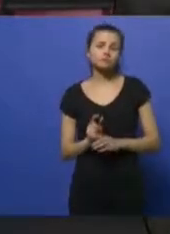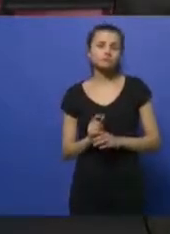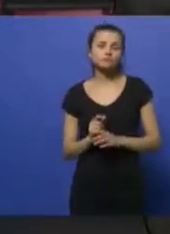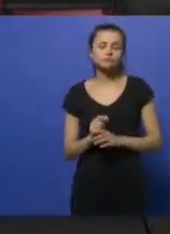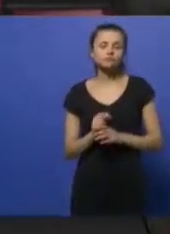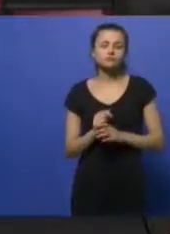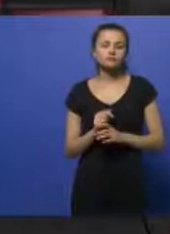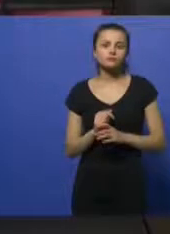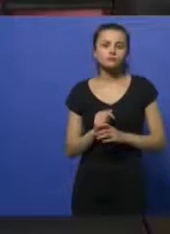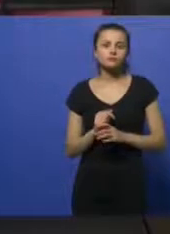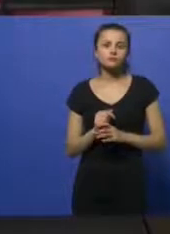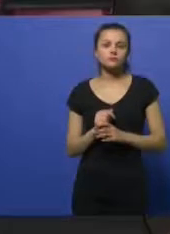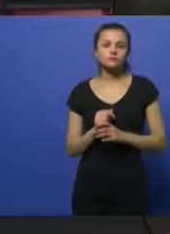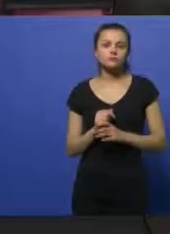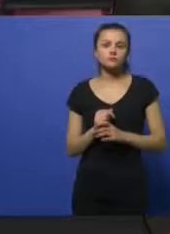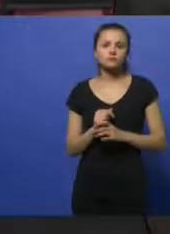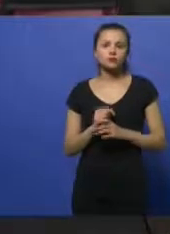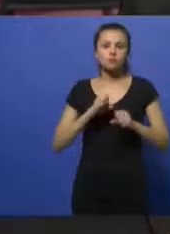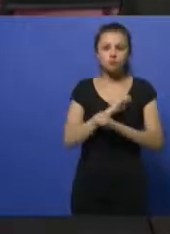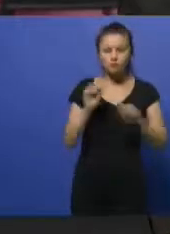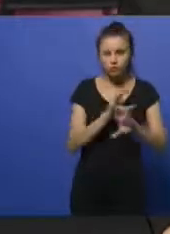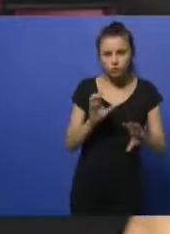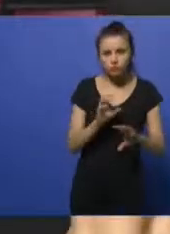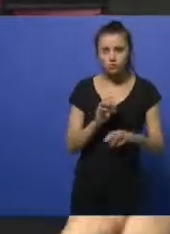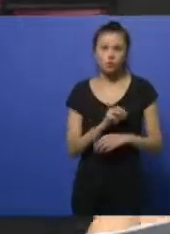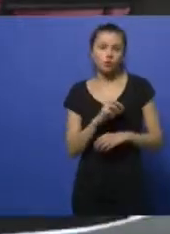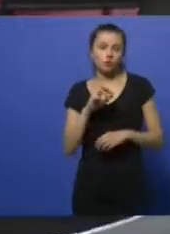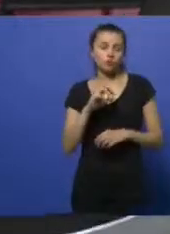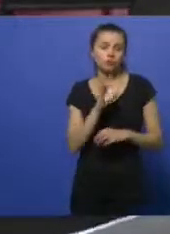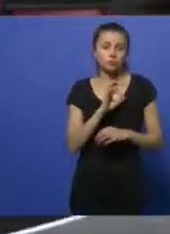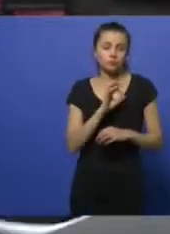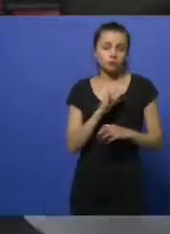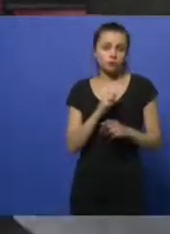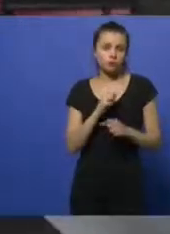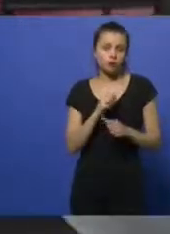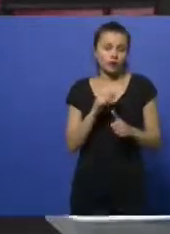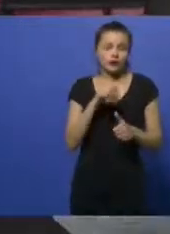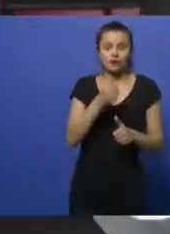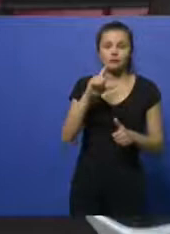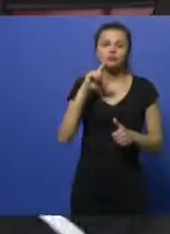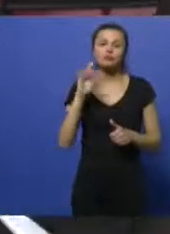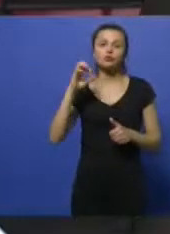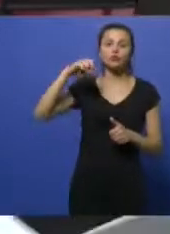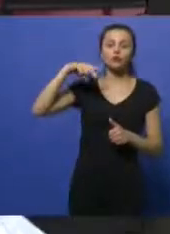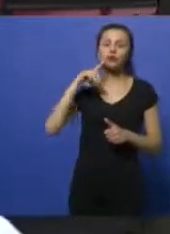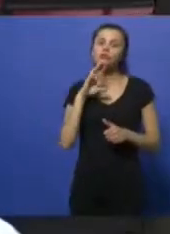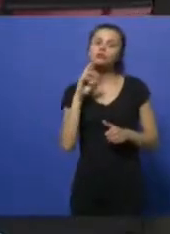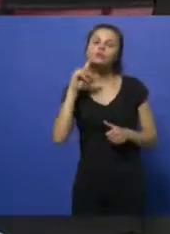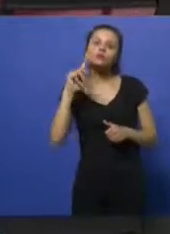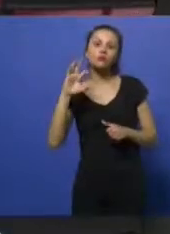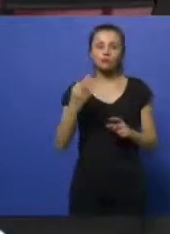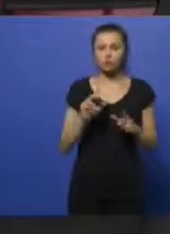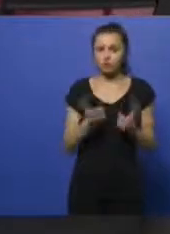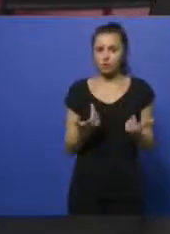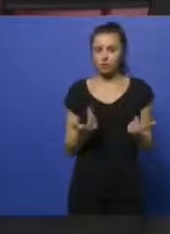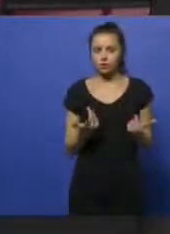nitración para hacer explosivos ni pólvora si no tenemos ácido nítrico. Uh-huh. Ante esa situación decidimos a través de